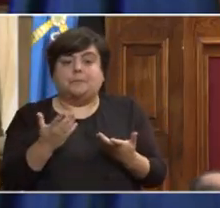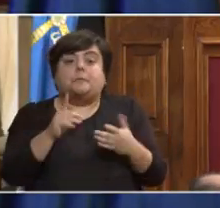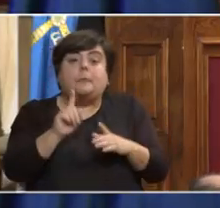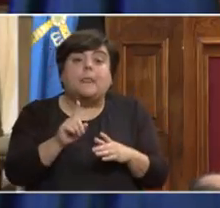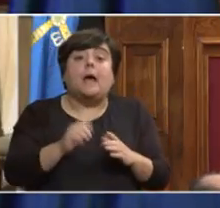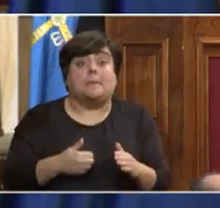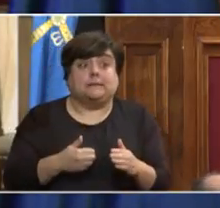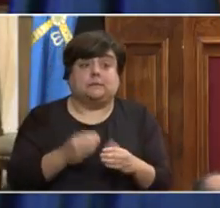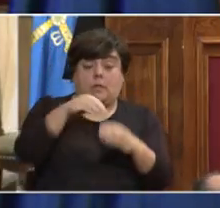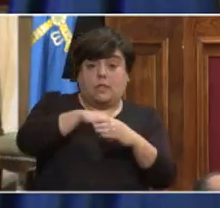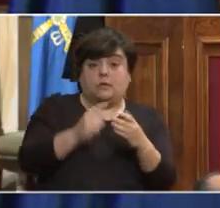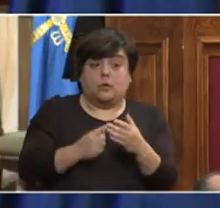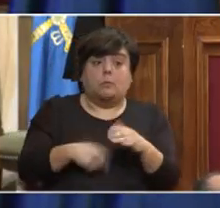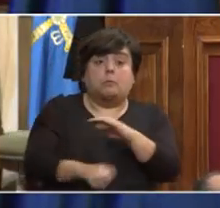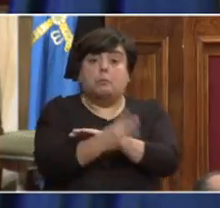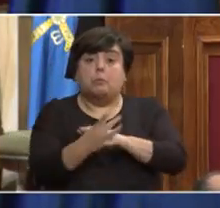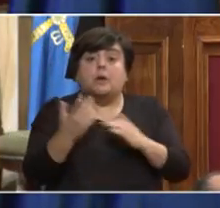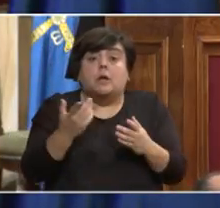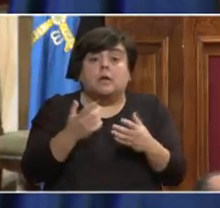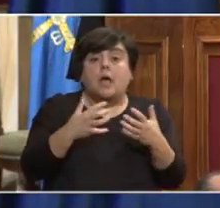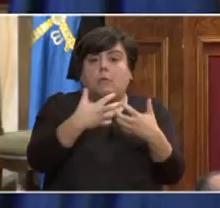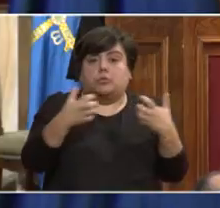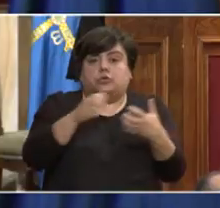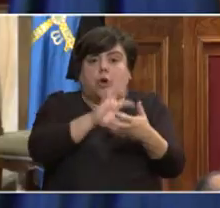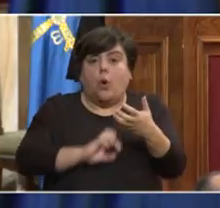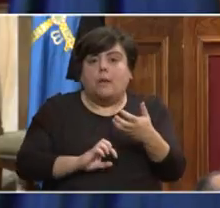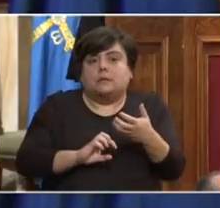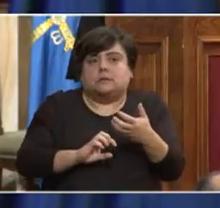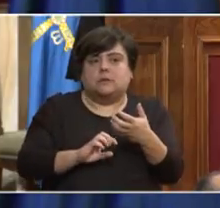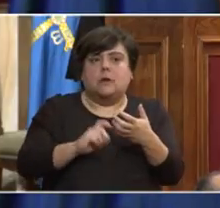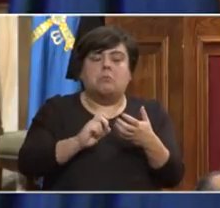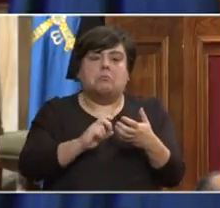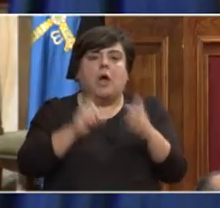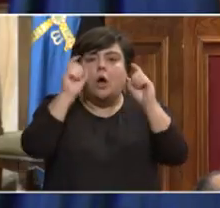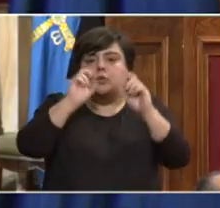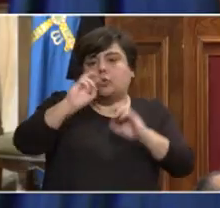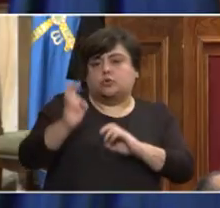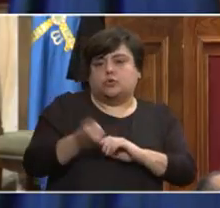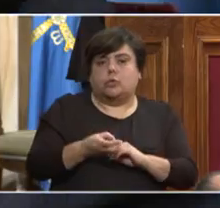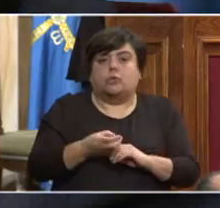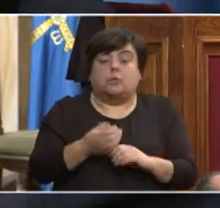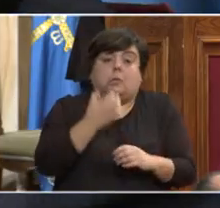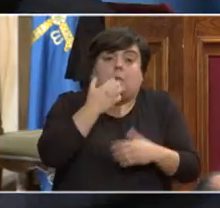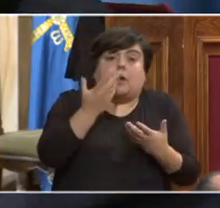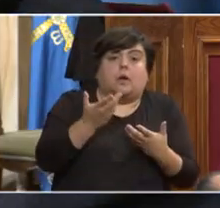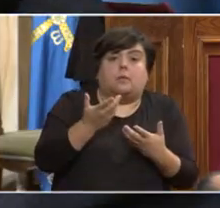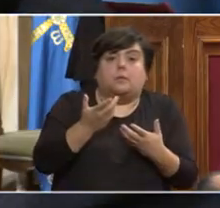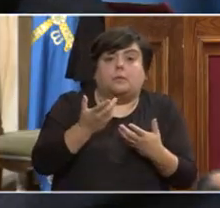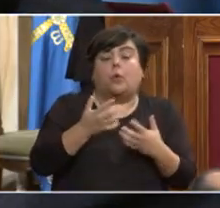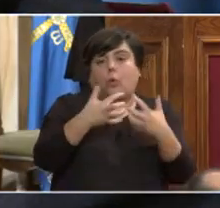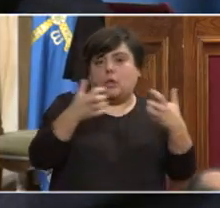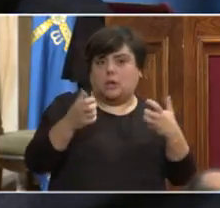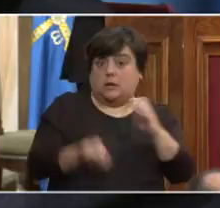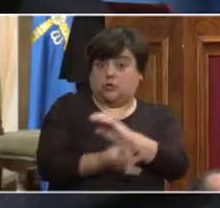Incorporará además, pues al público le es grato, obras de autores selectos, como Gemini Tuquato, creador de los sonectos.